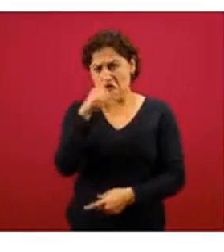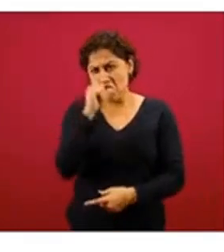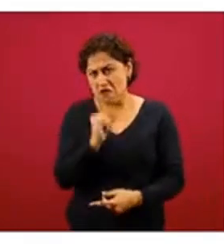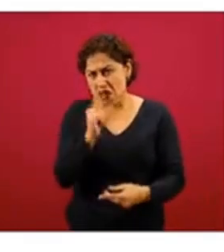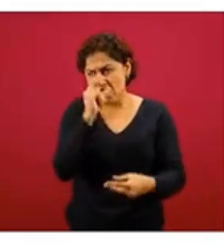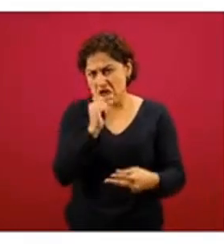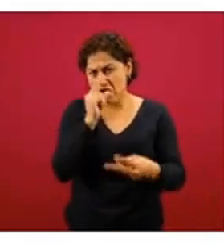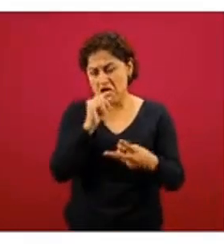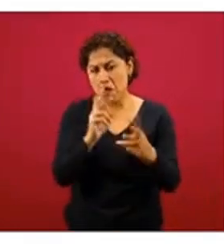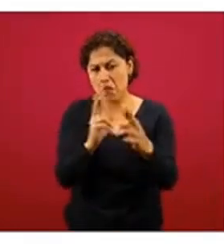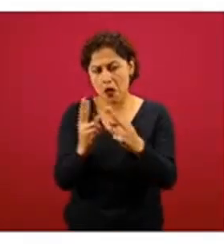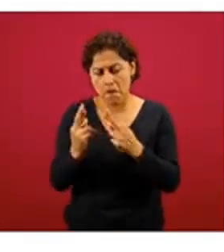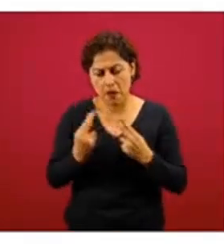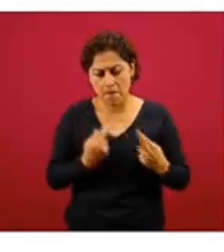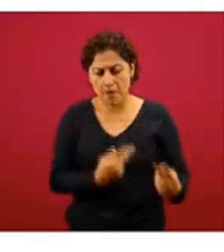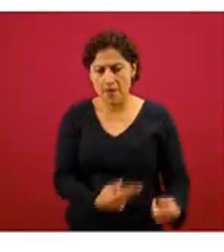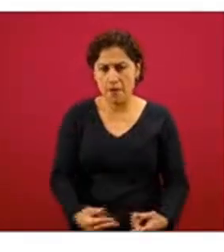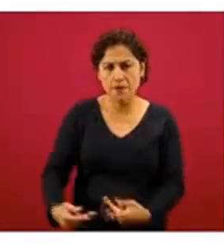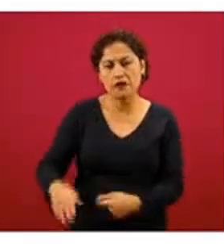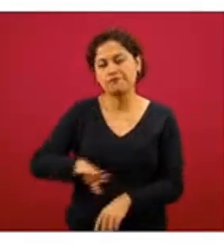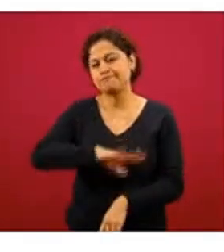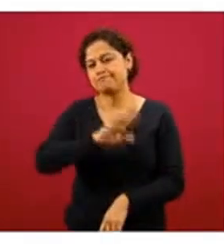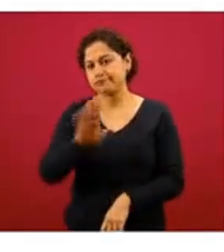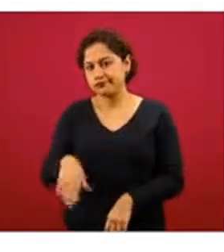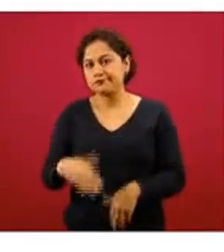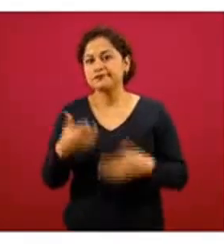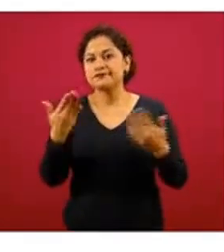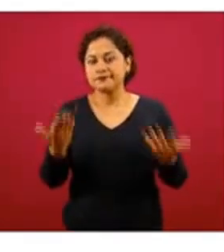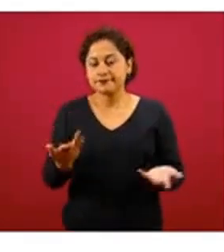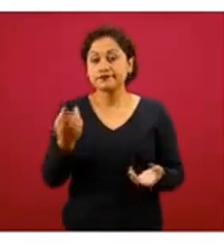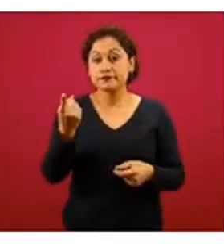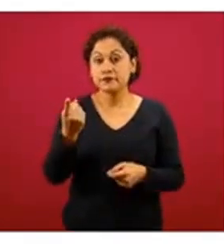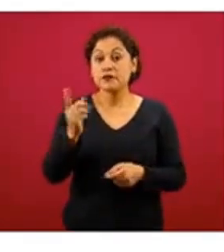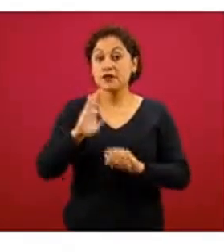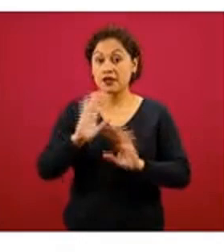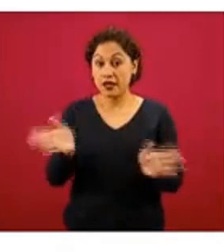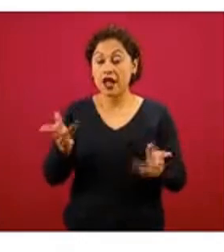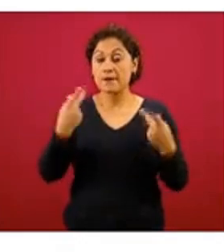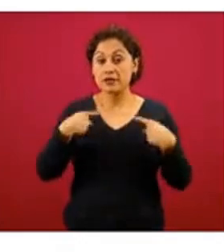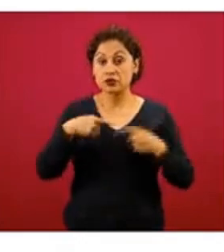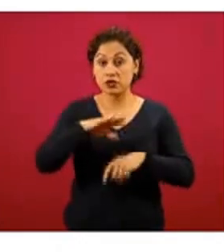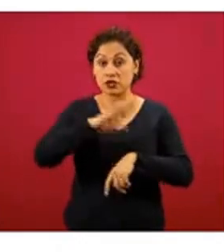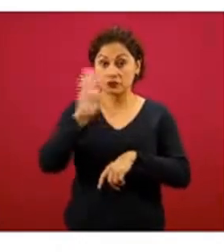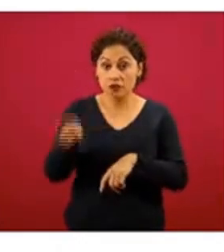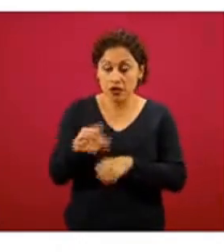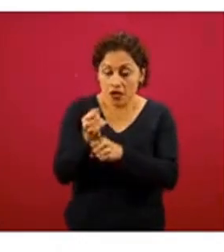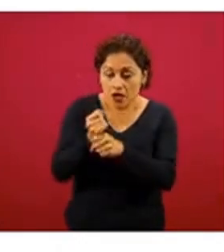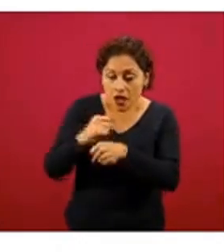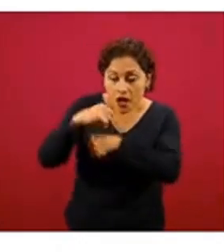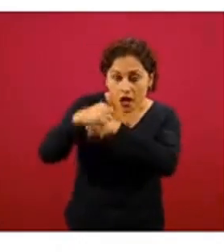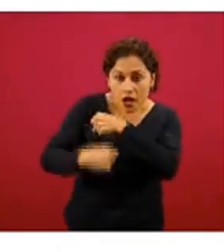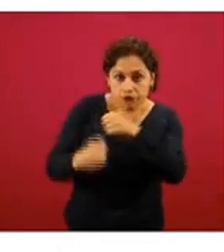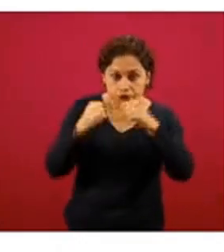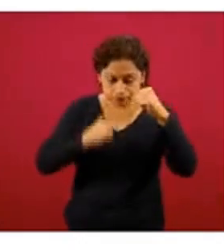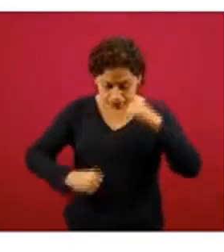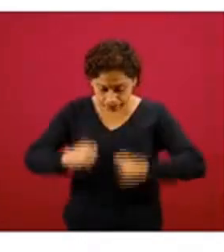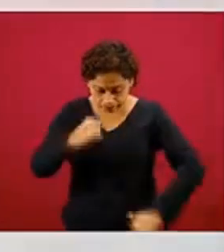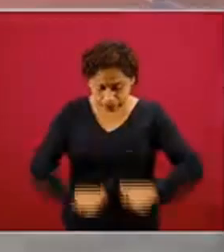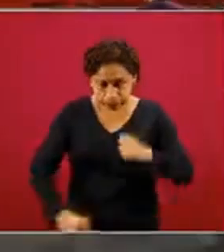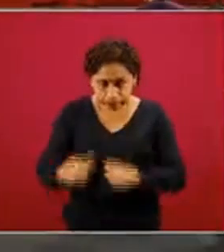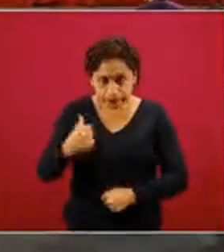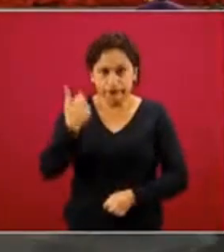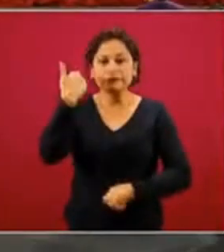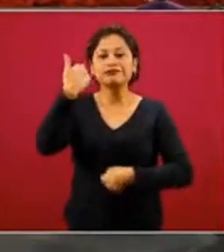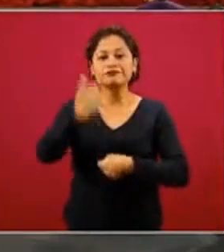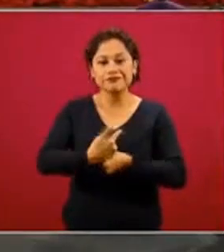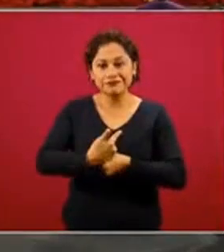coagulación intravascular, es lo que han encontrado en las primeras autopsias que se hicieron de estos pacientes, donde están tapados los vasos.